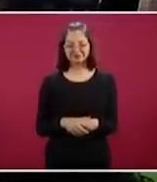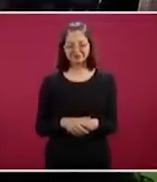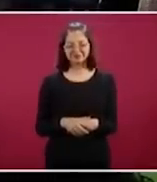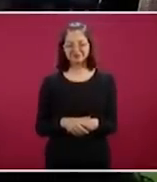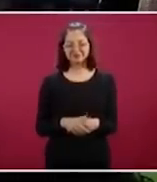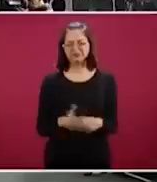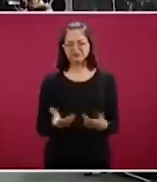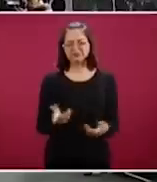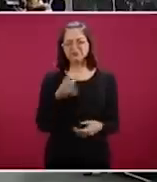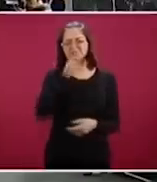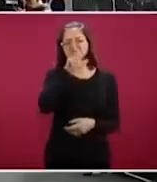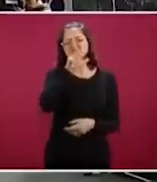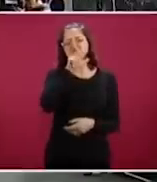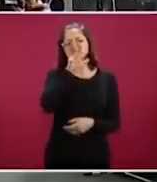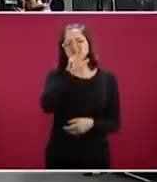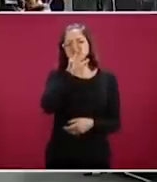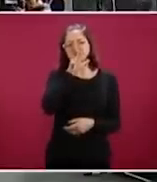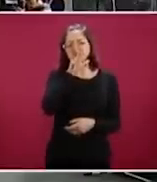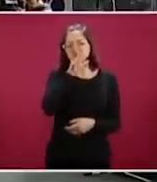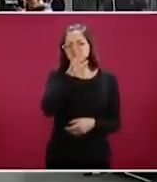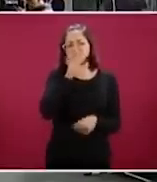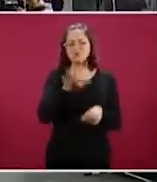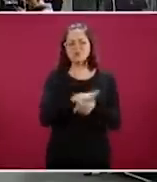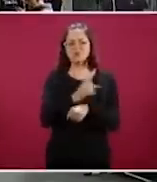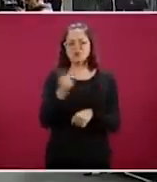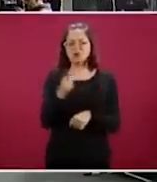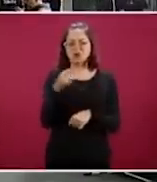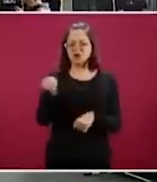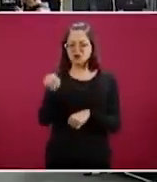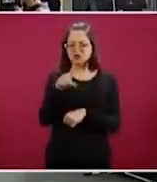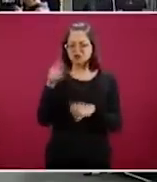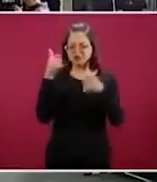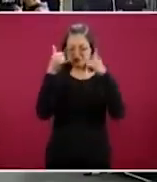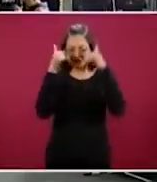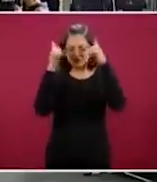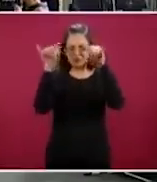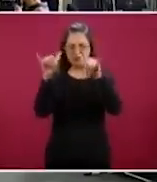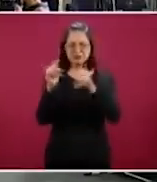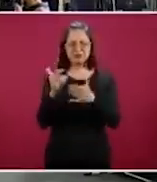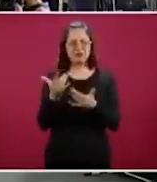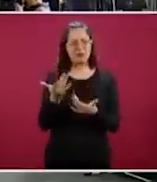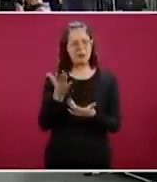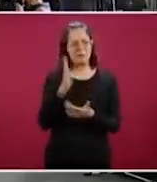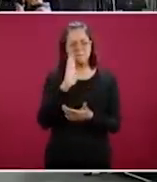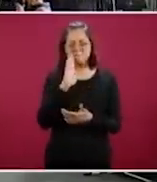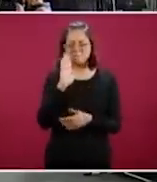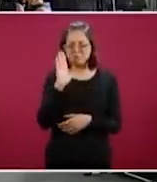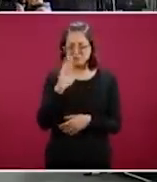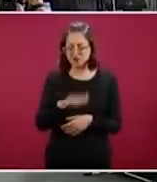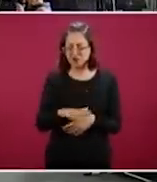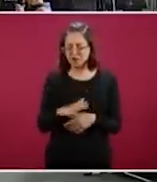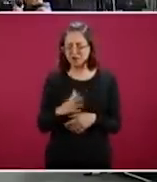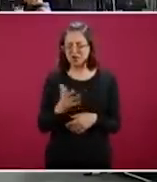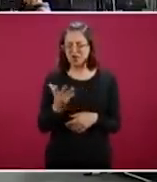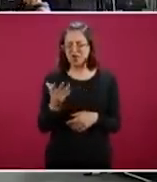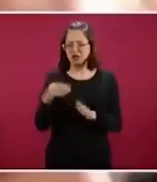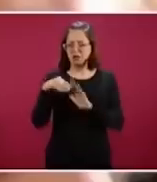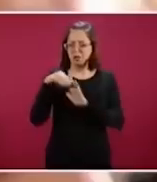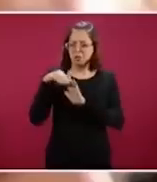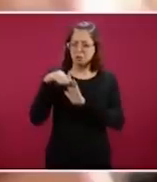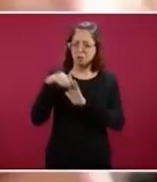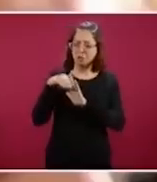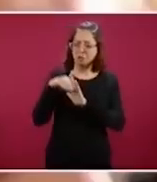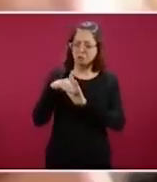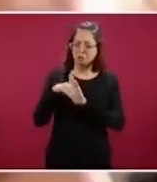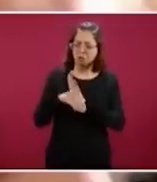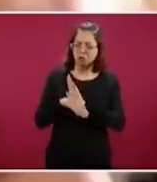está muy preocupante porque se ha desplomado el precio del ganado. Muy preocupante porque se ha desplomado el precio del ganado